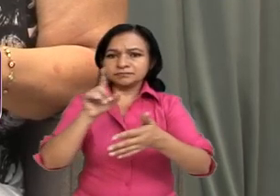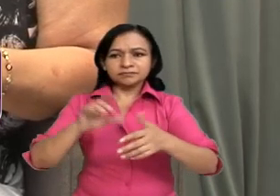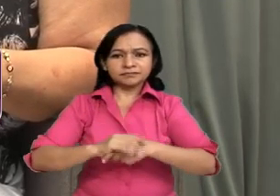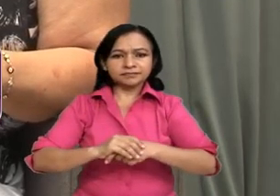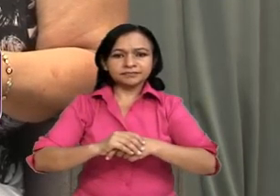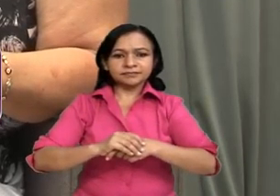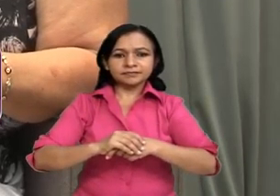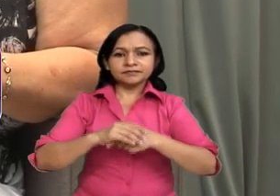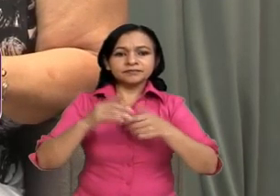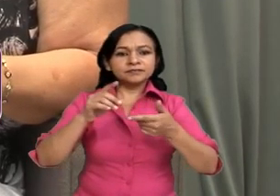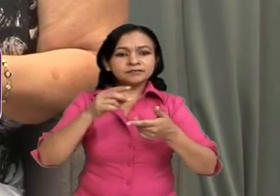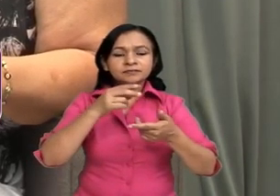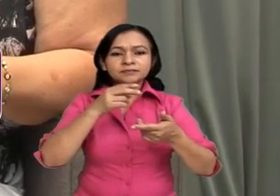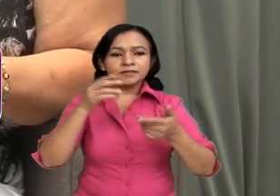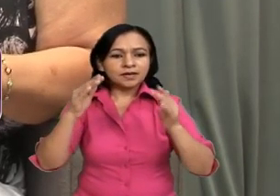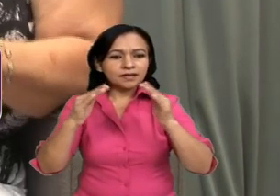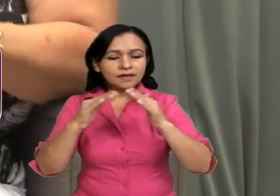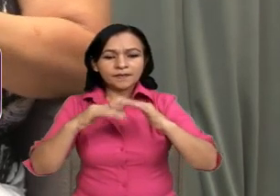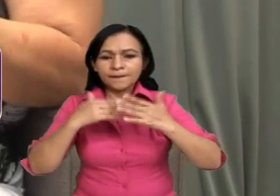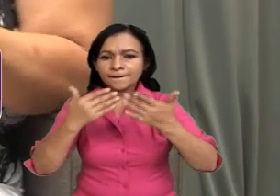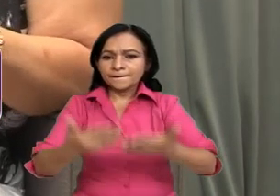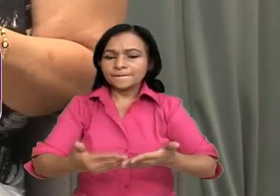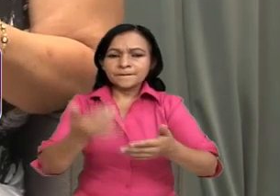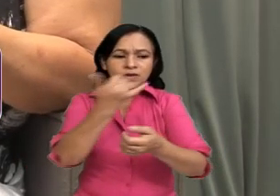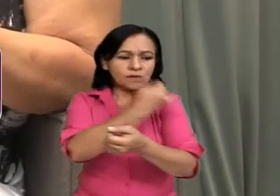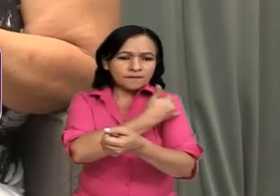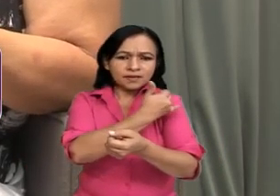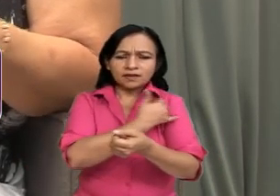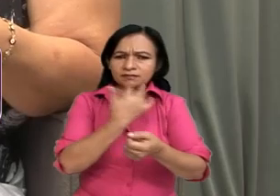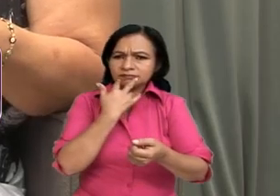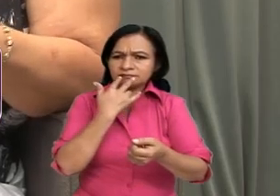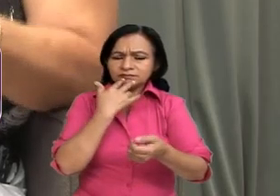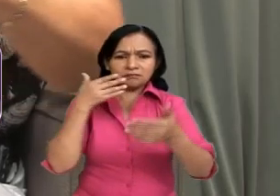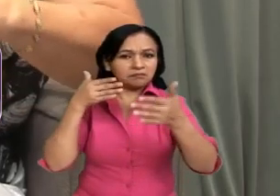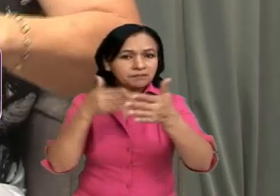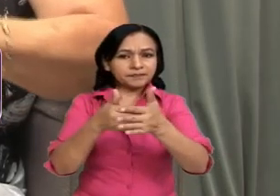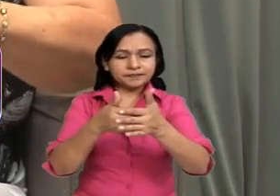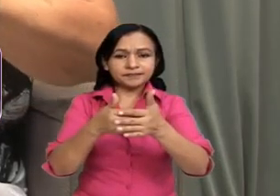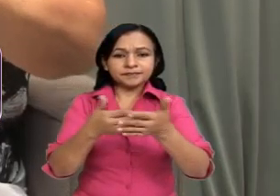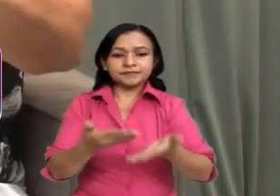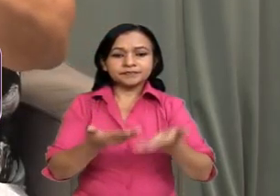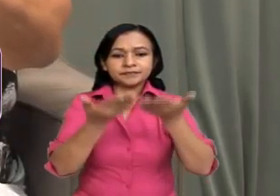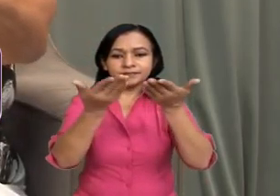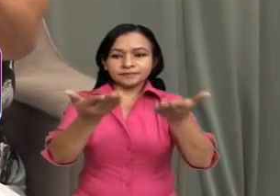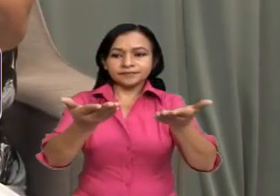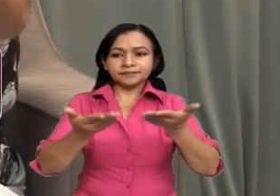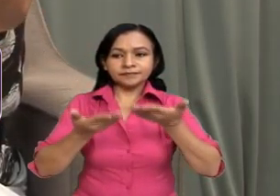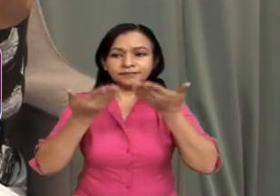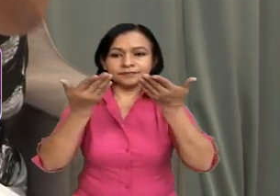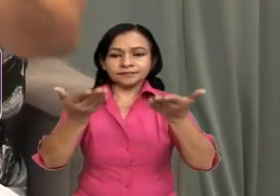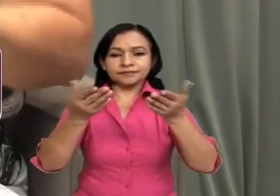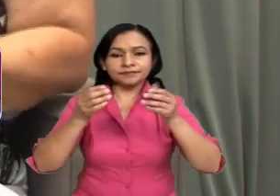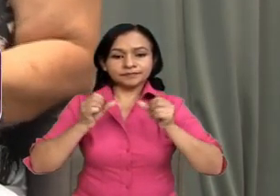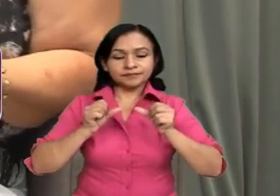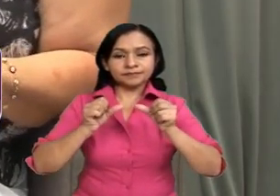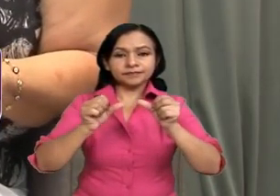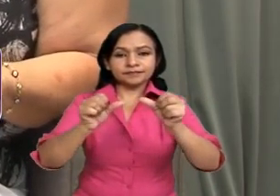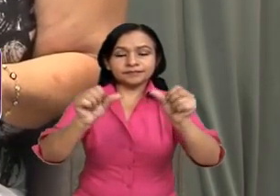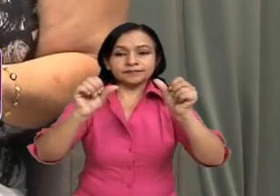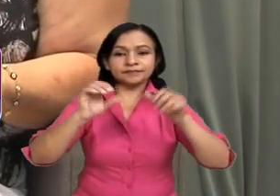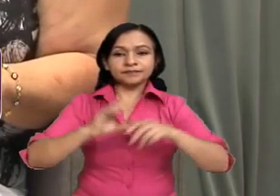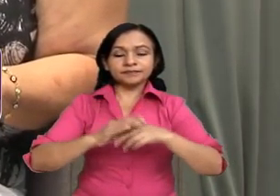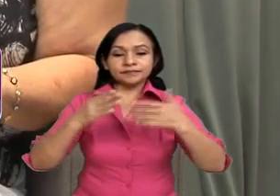para ir haciendo casa materna, para ir haciendo los hospitales primarios, para ir dando, digamos, la avanzada